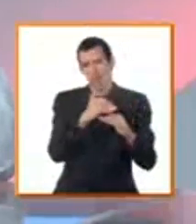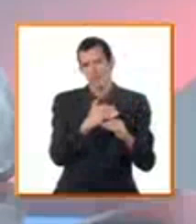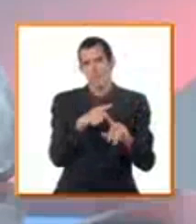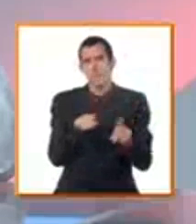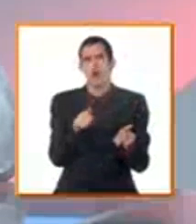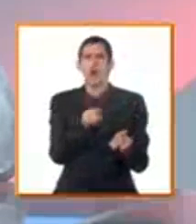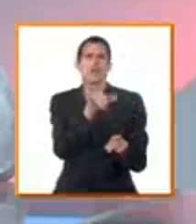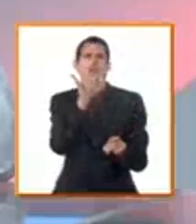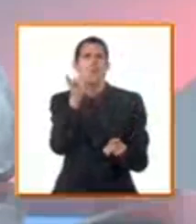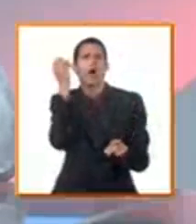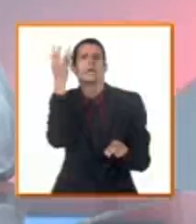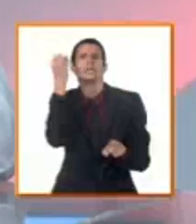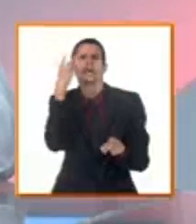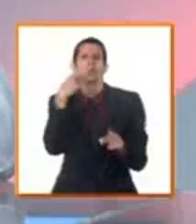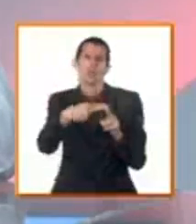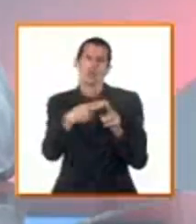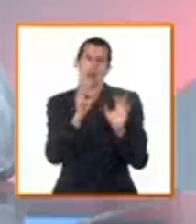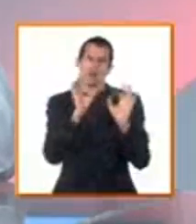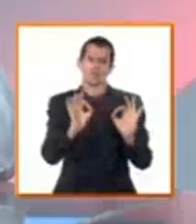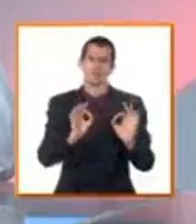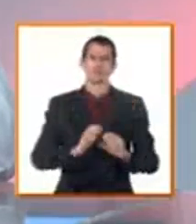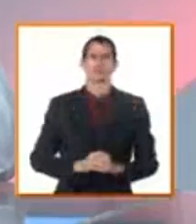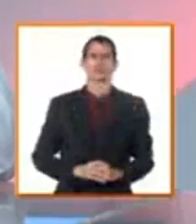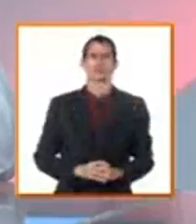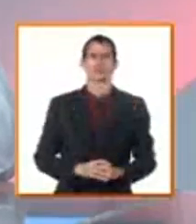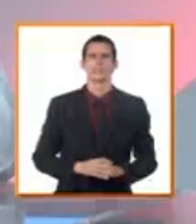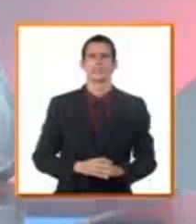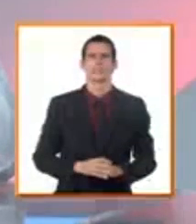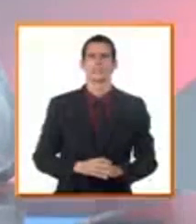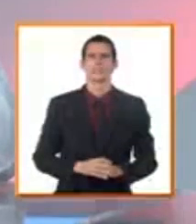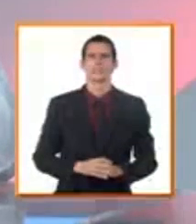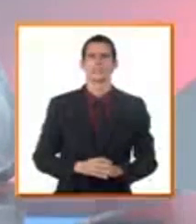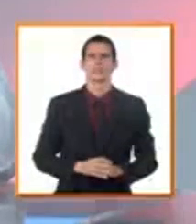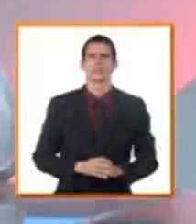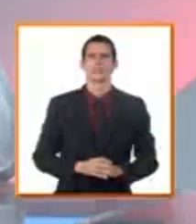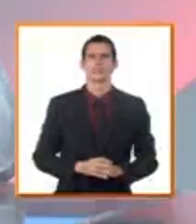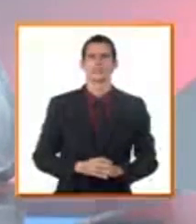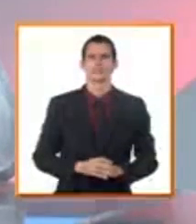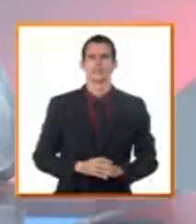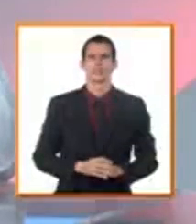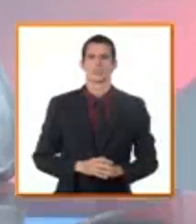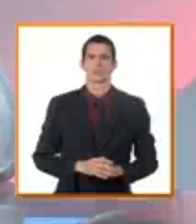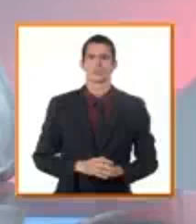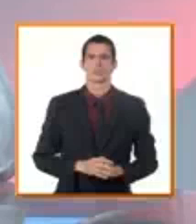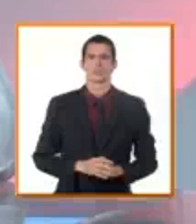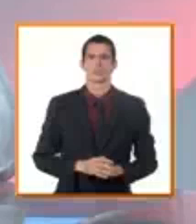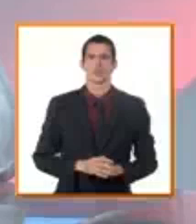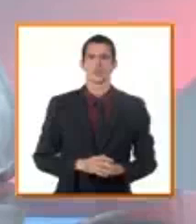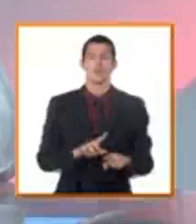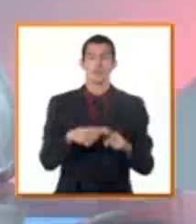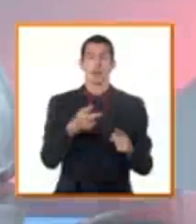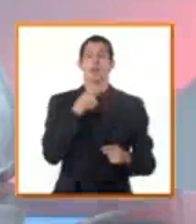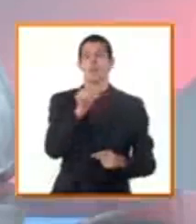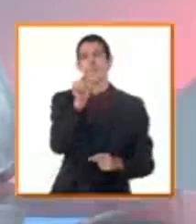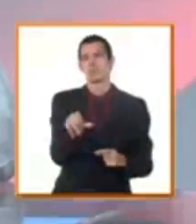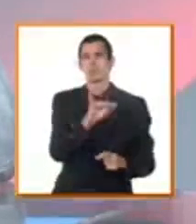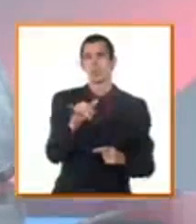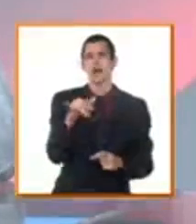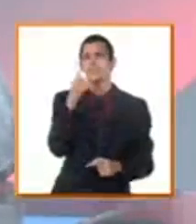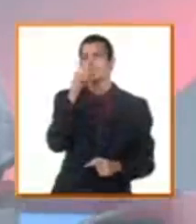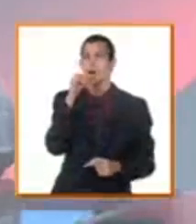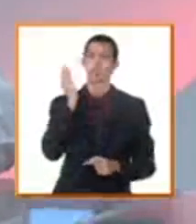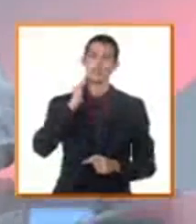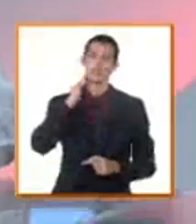grupo de caramelos, galletas, chocolate, con marihuana. Y por lo